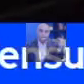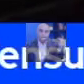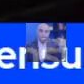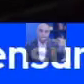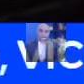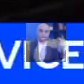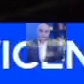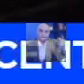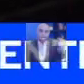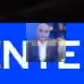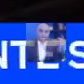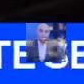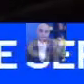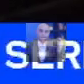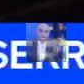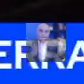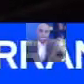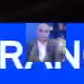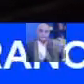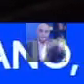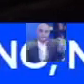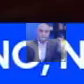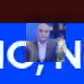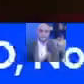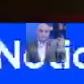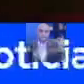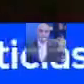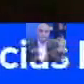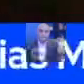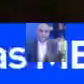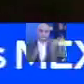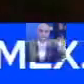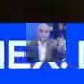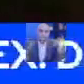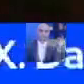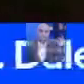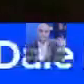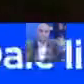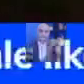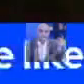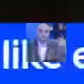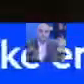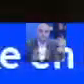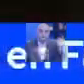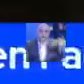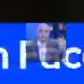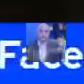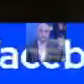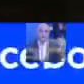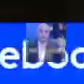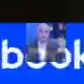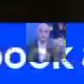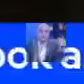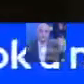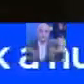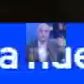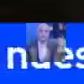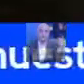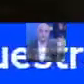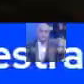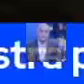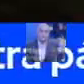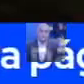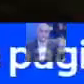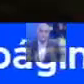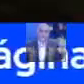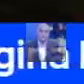Vicente, es mi pequeña reflexión y contribución. Pues nada más para que se reflexione sobre lo que acabas